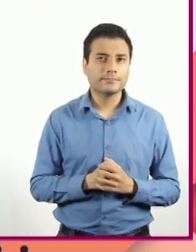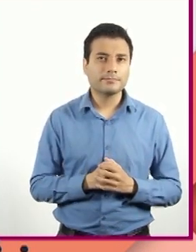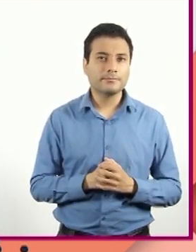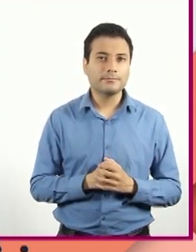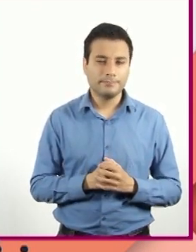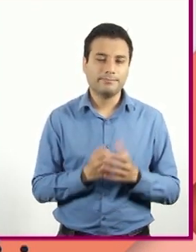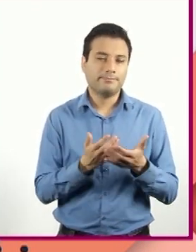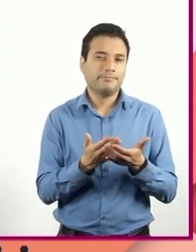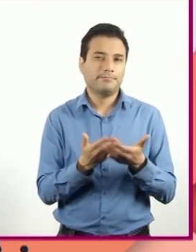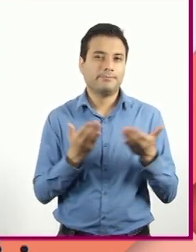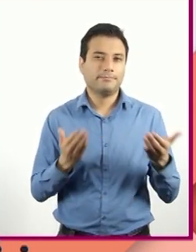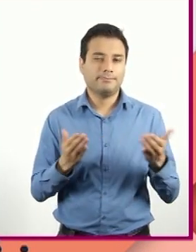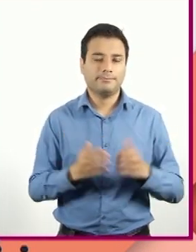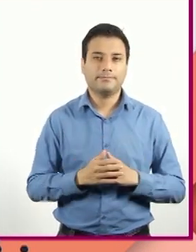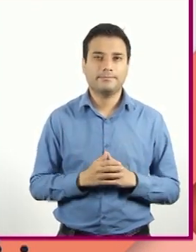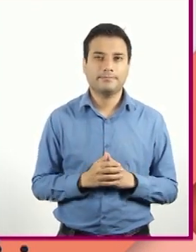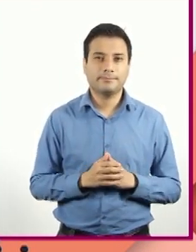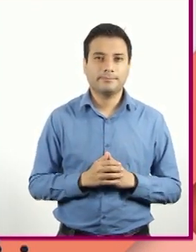Presente.